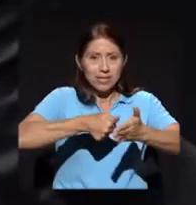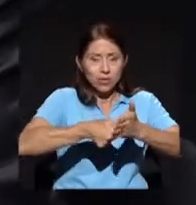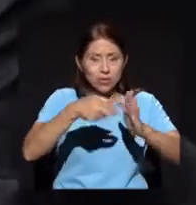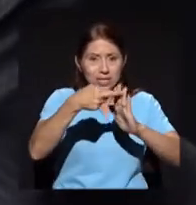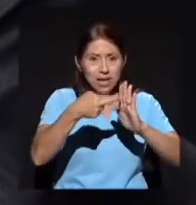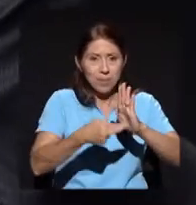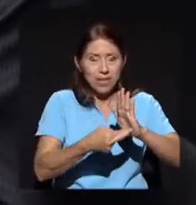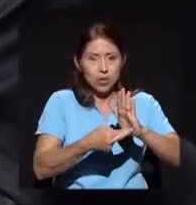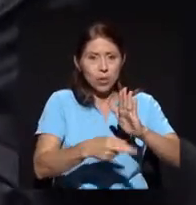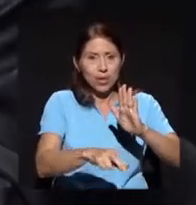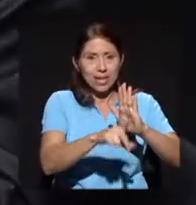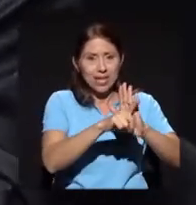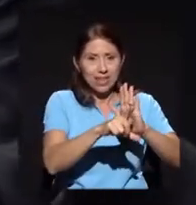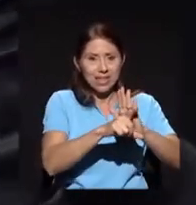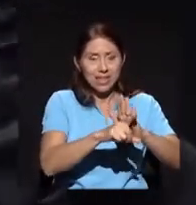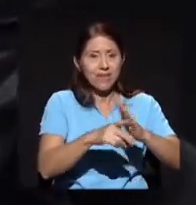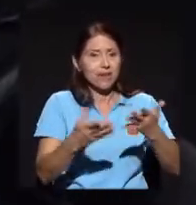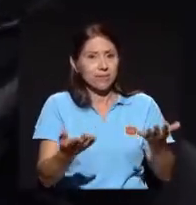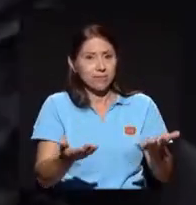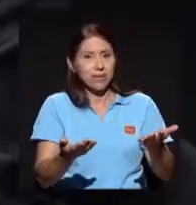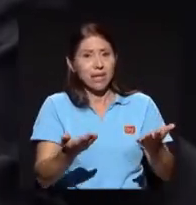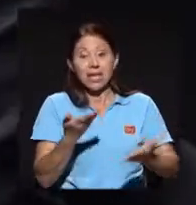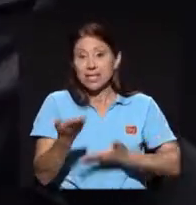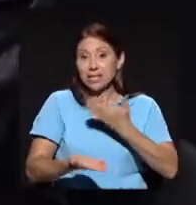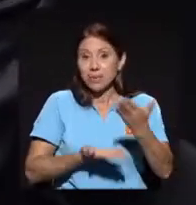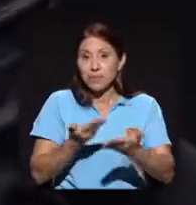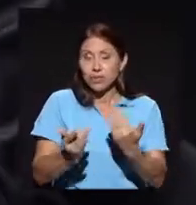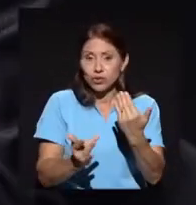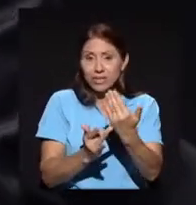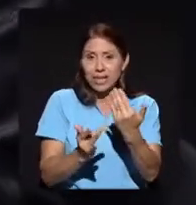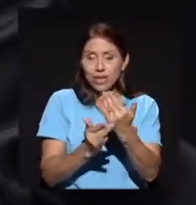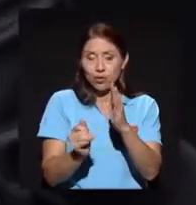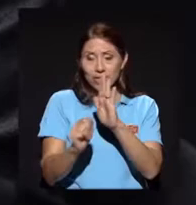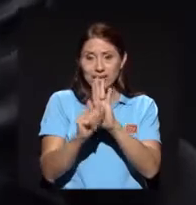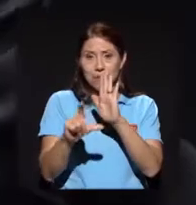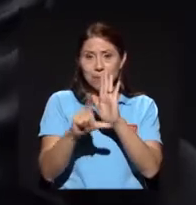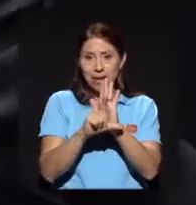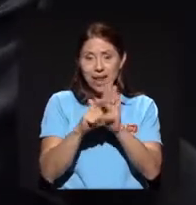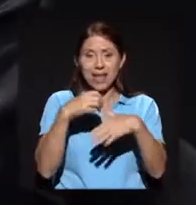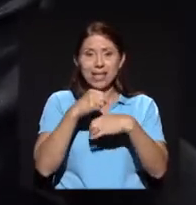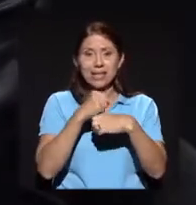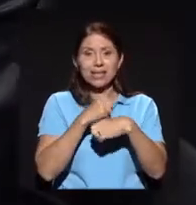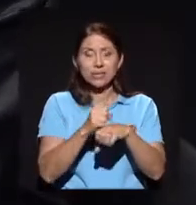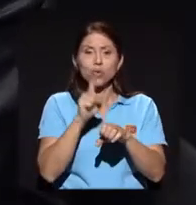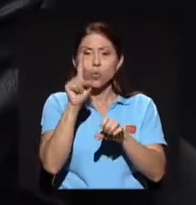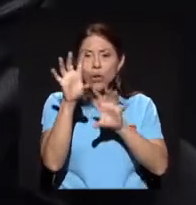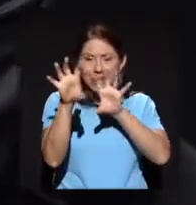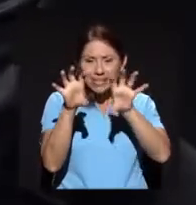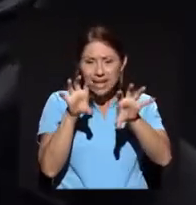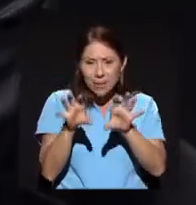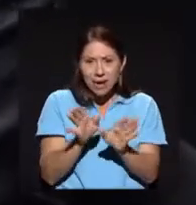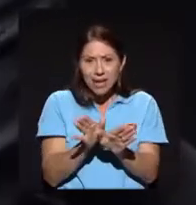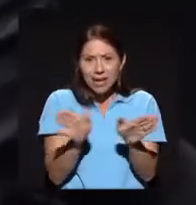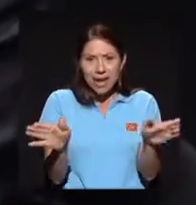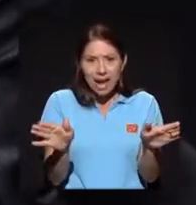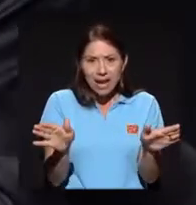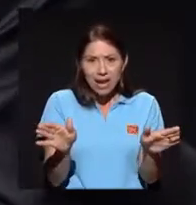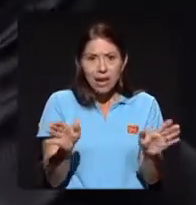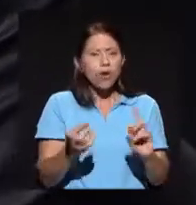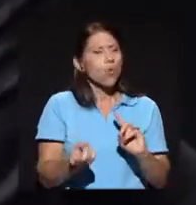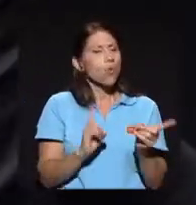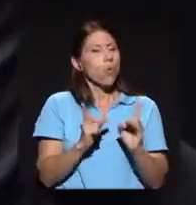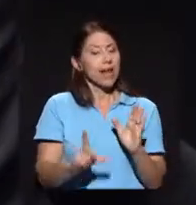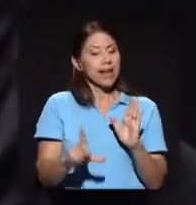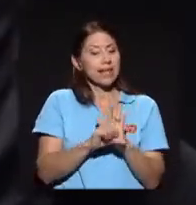y servicios técnicos de la asamblea árbol el esquema general de que legislación hay en curso